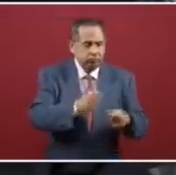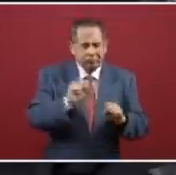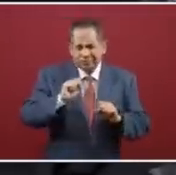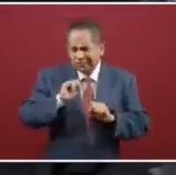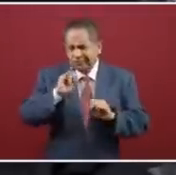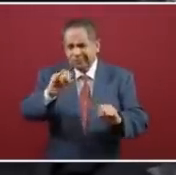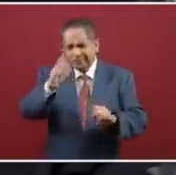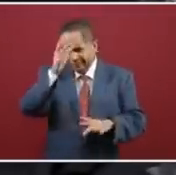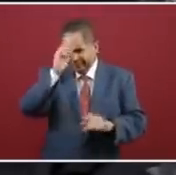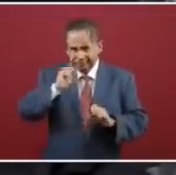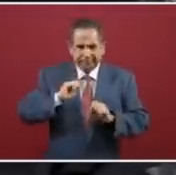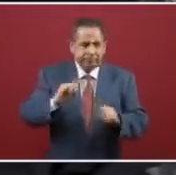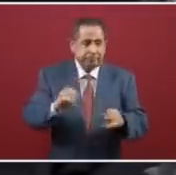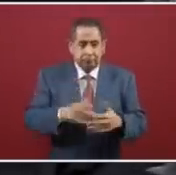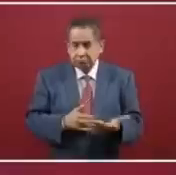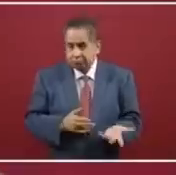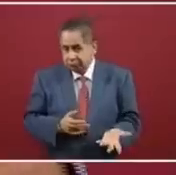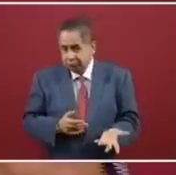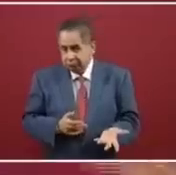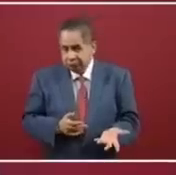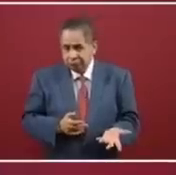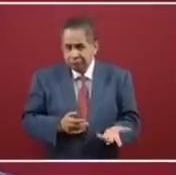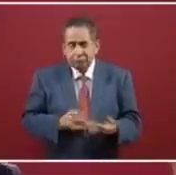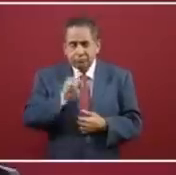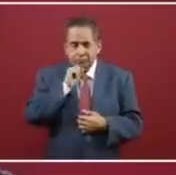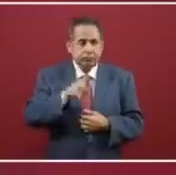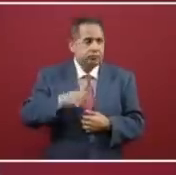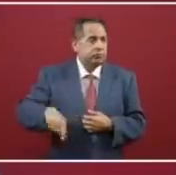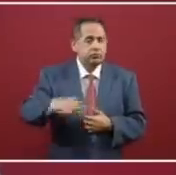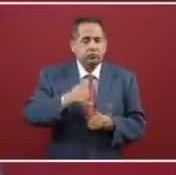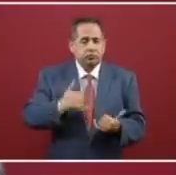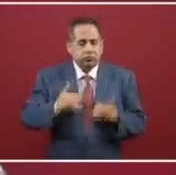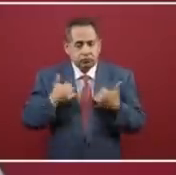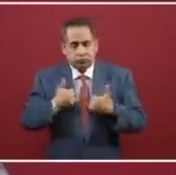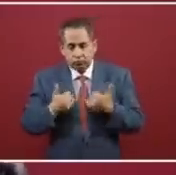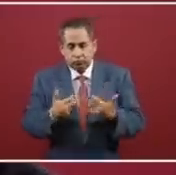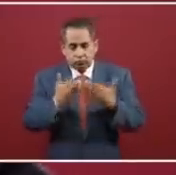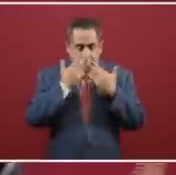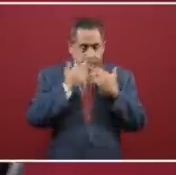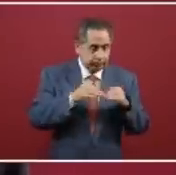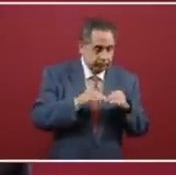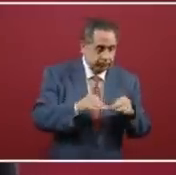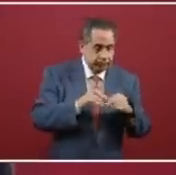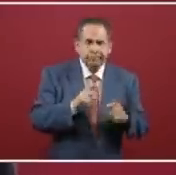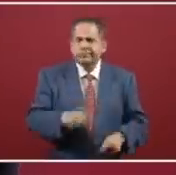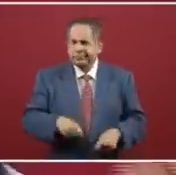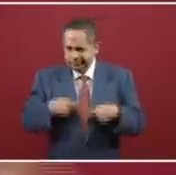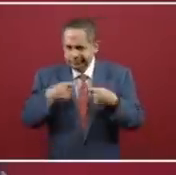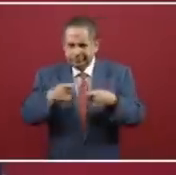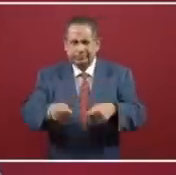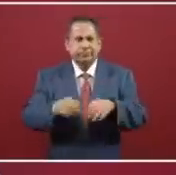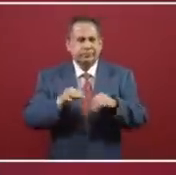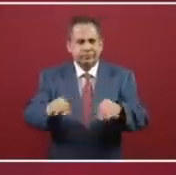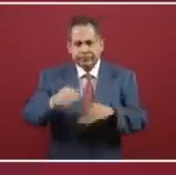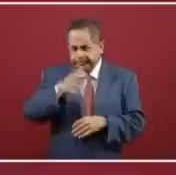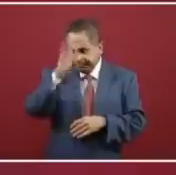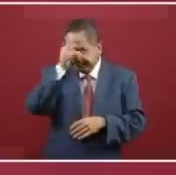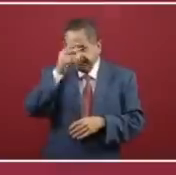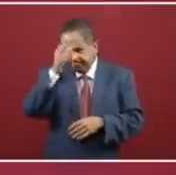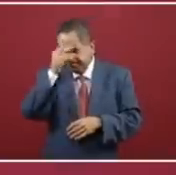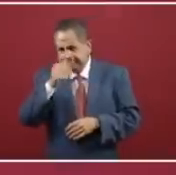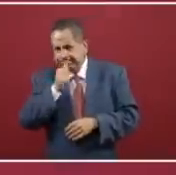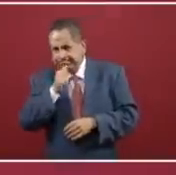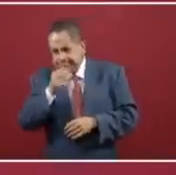de acuerdo de que los jóvenes que no estudian tengan trabajo como aprendices